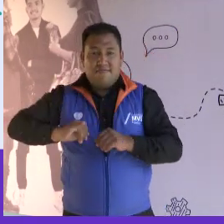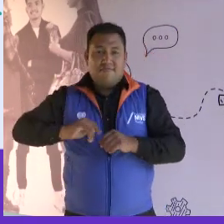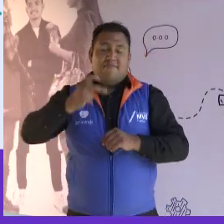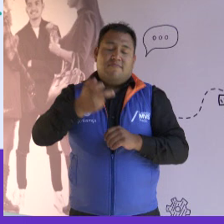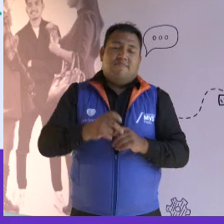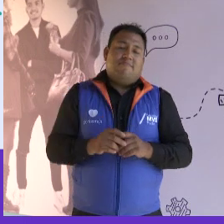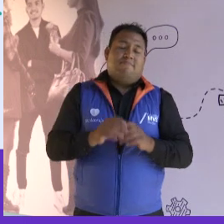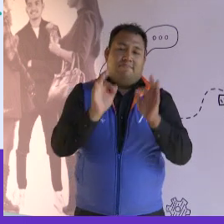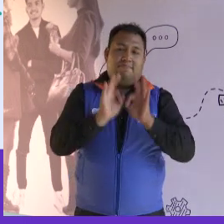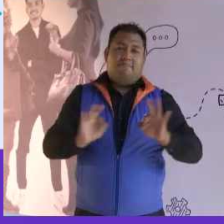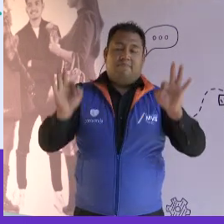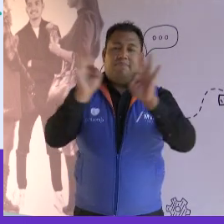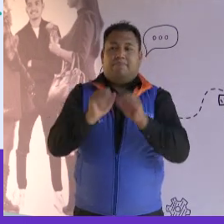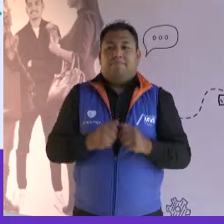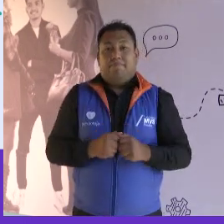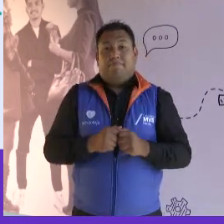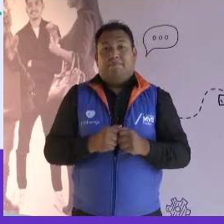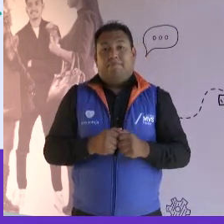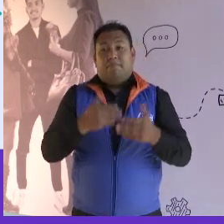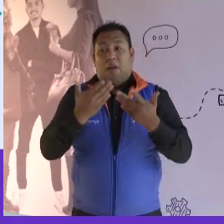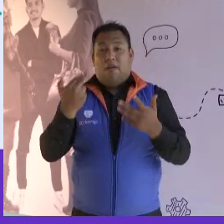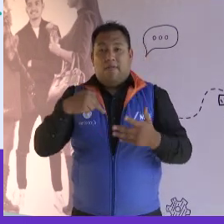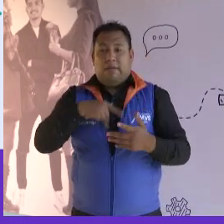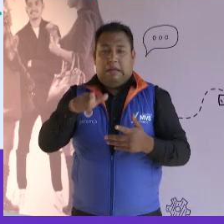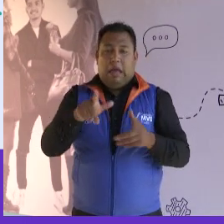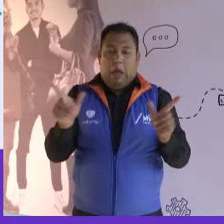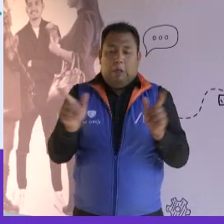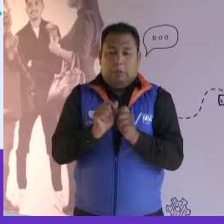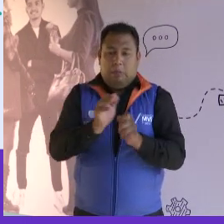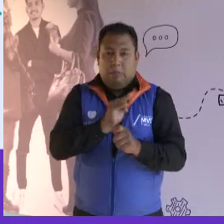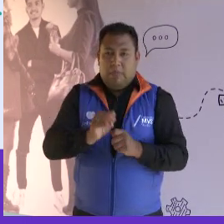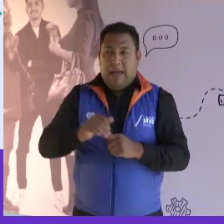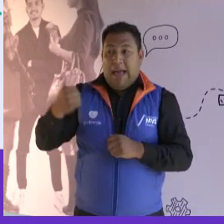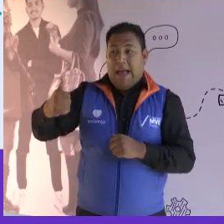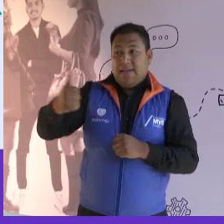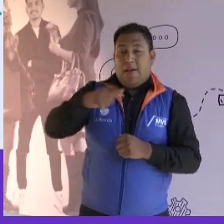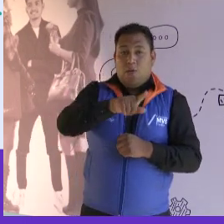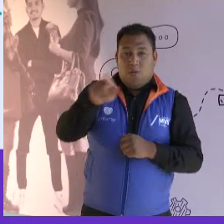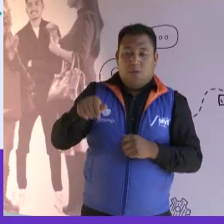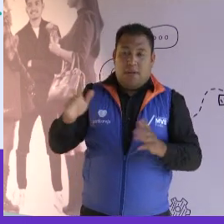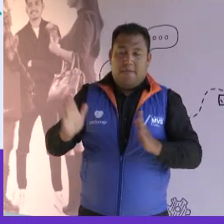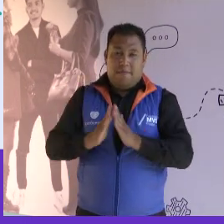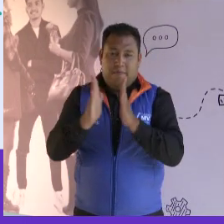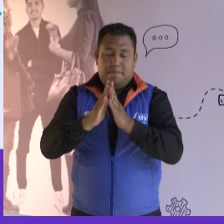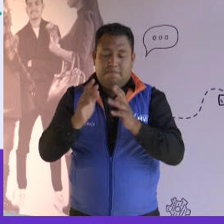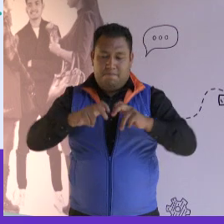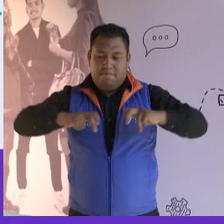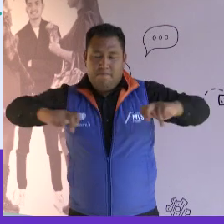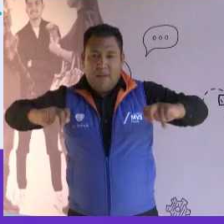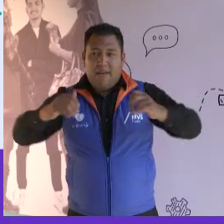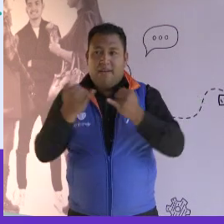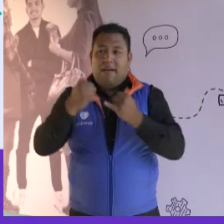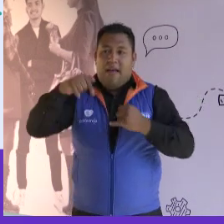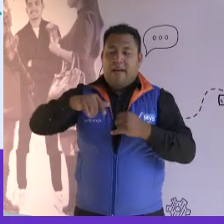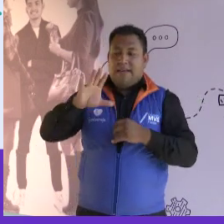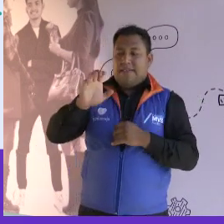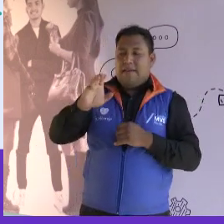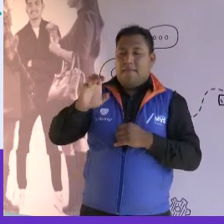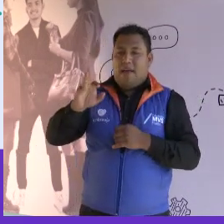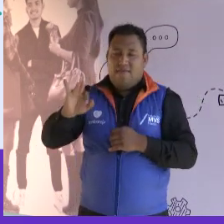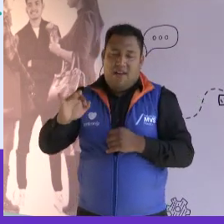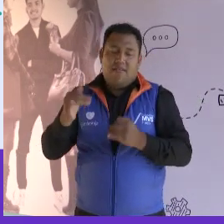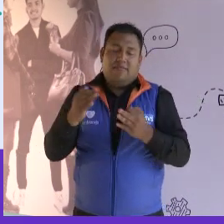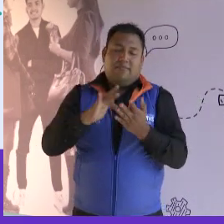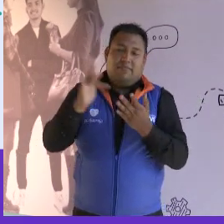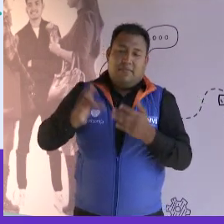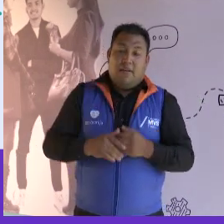aquí cerraríamos el panel. Muchas gracias a los panelistas, también al CEMEFI y bueno, y a